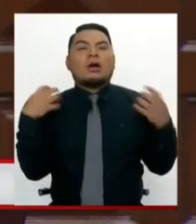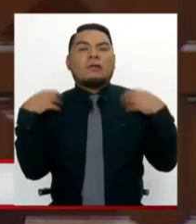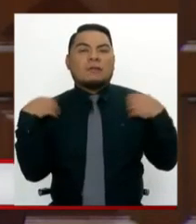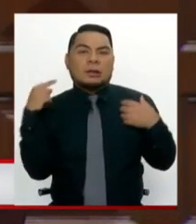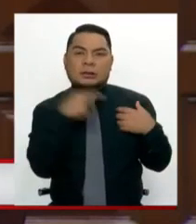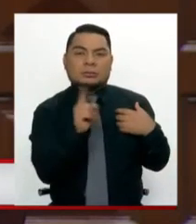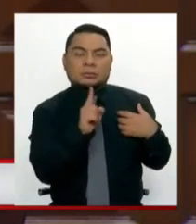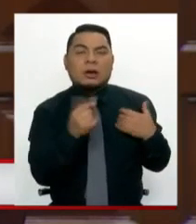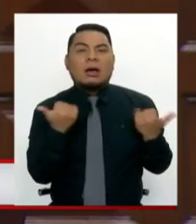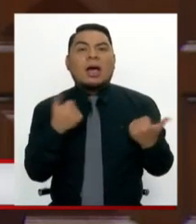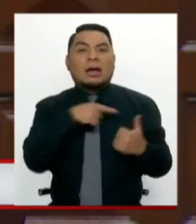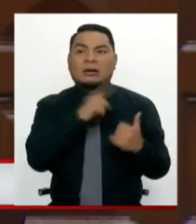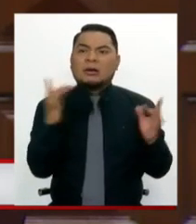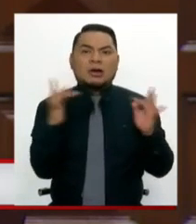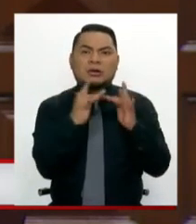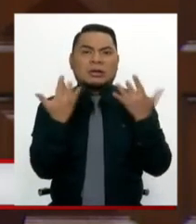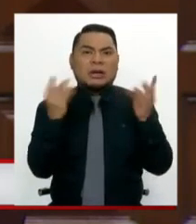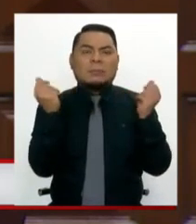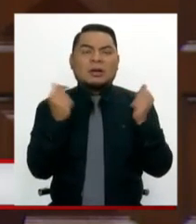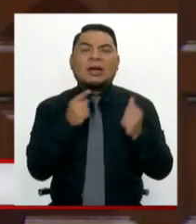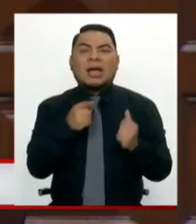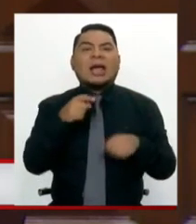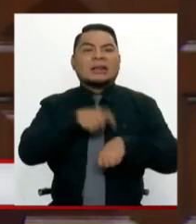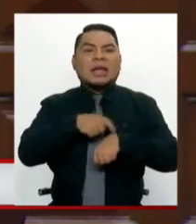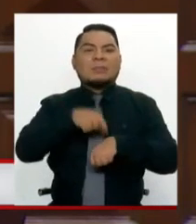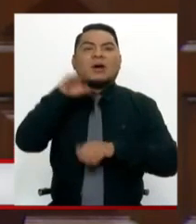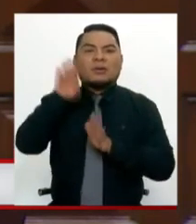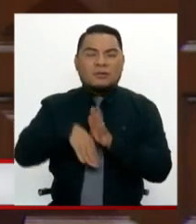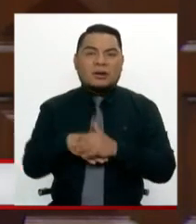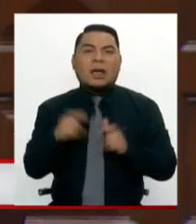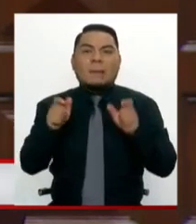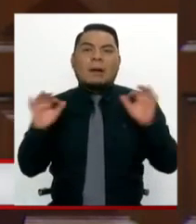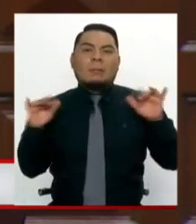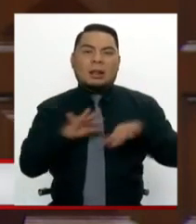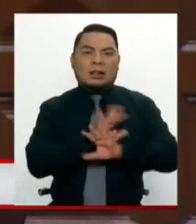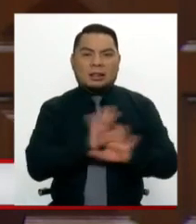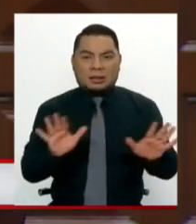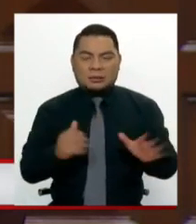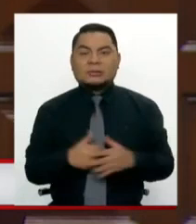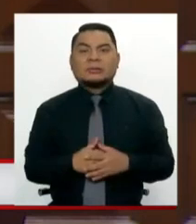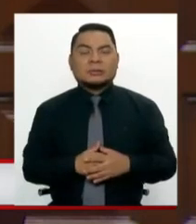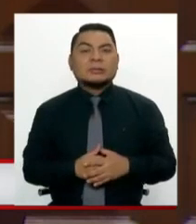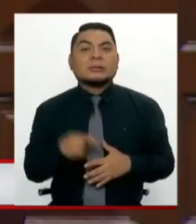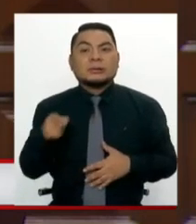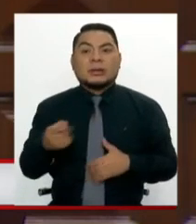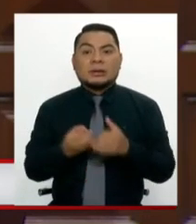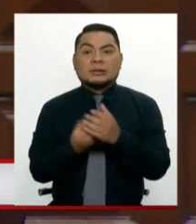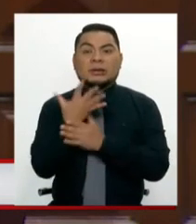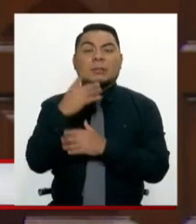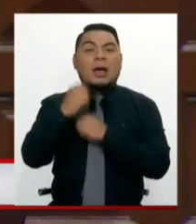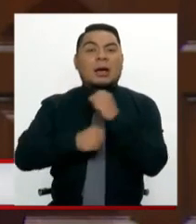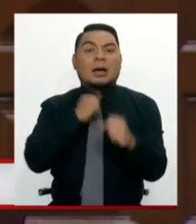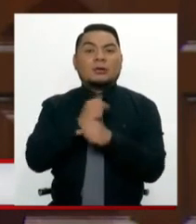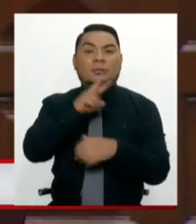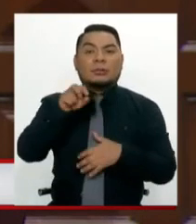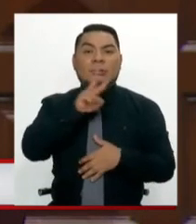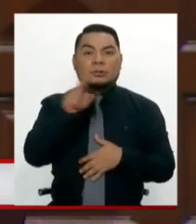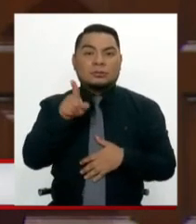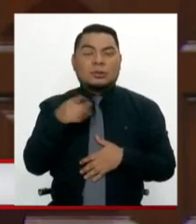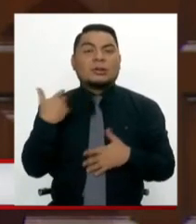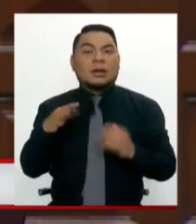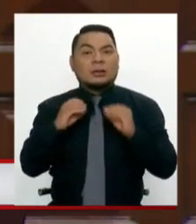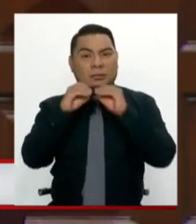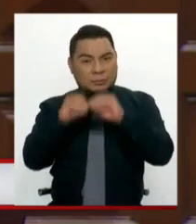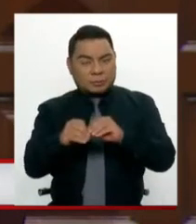oficinas, ahorrándose tiempo y evitando aglomeraciones. En efecto, en septiembre del 2021 se